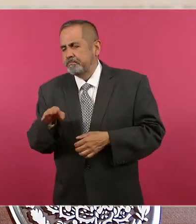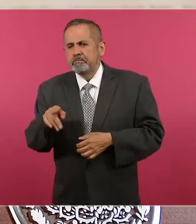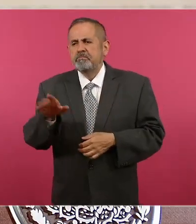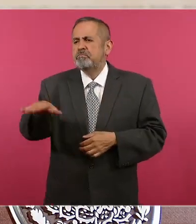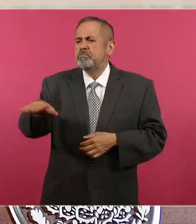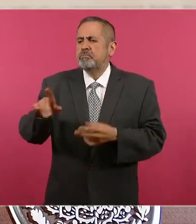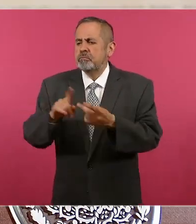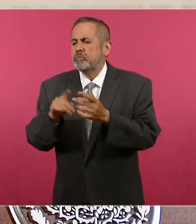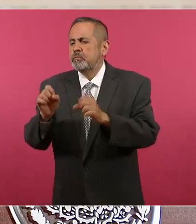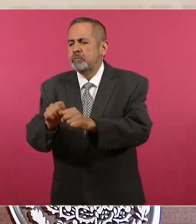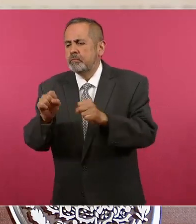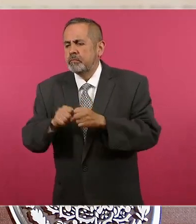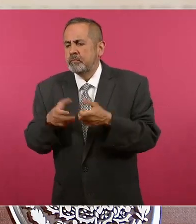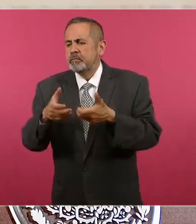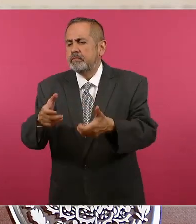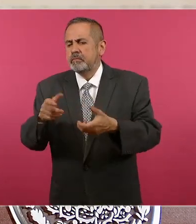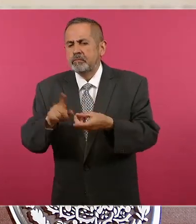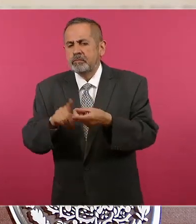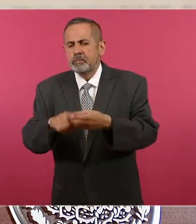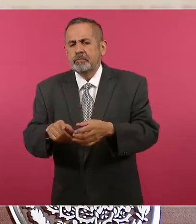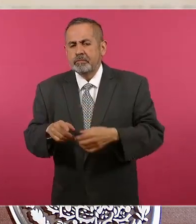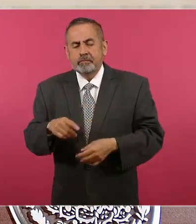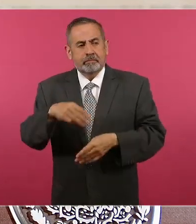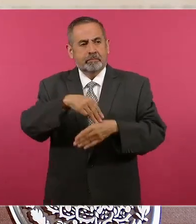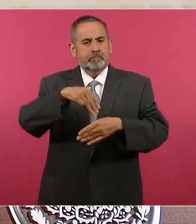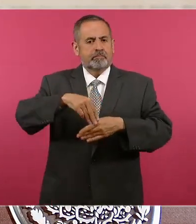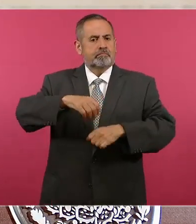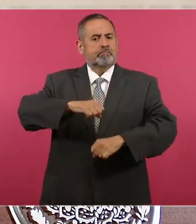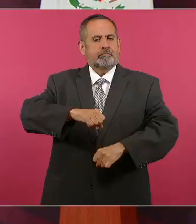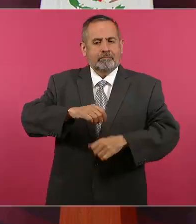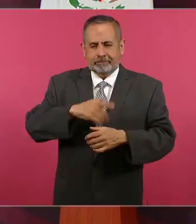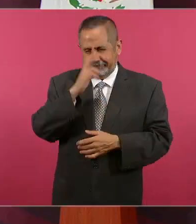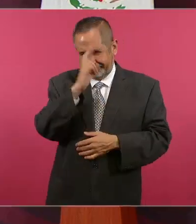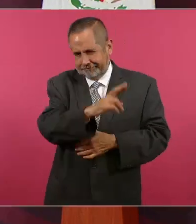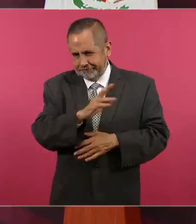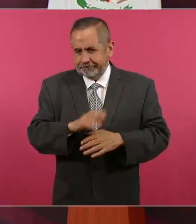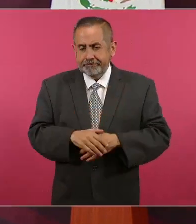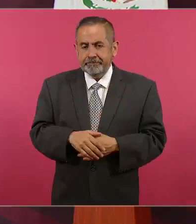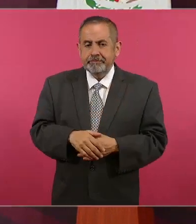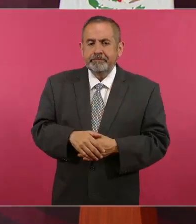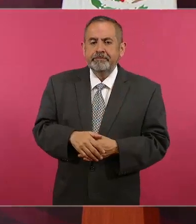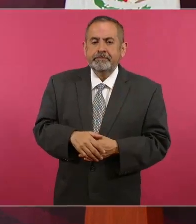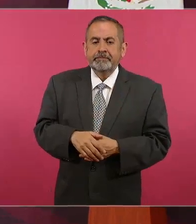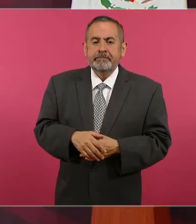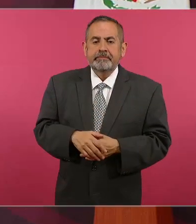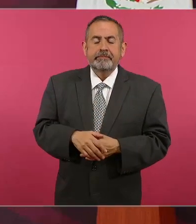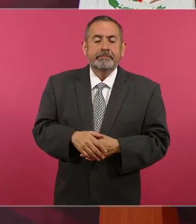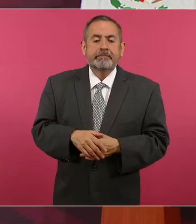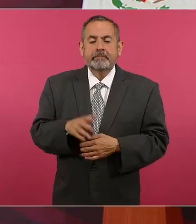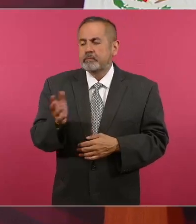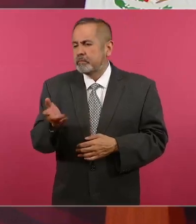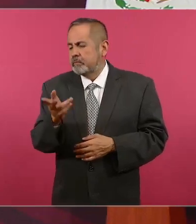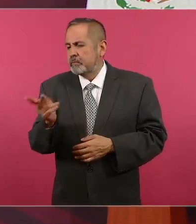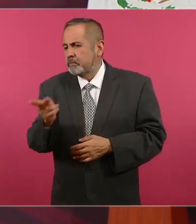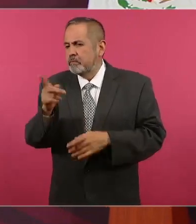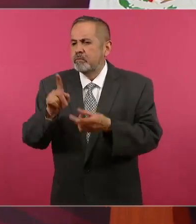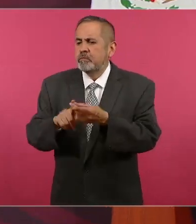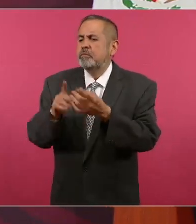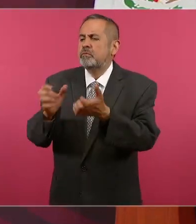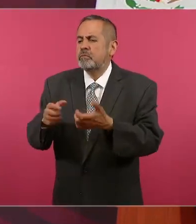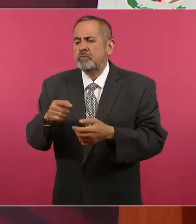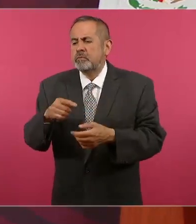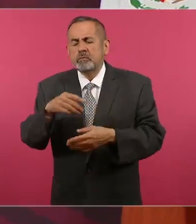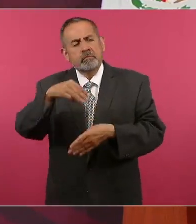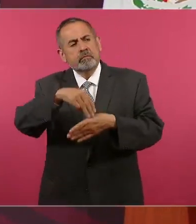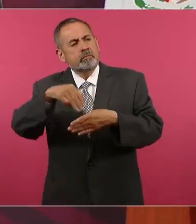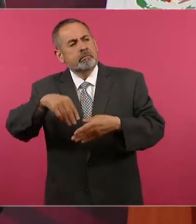y no voy a mencionar de quién era la estatua, por respeto, pero les pedimos, oye, ¿dónde está